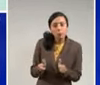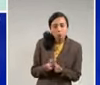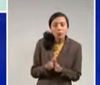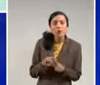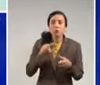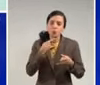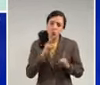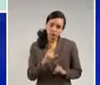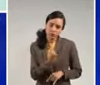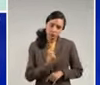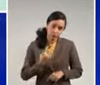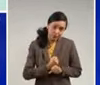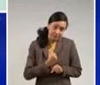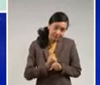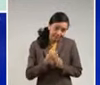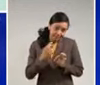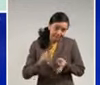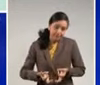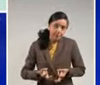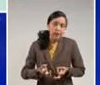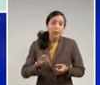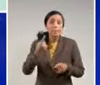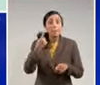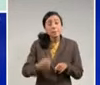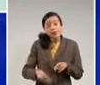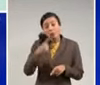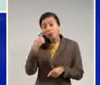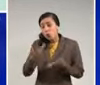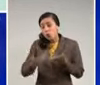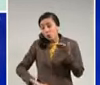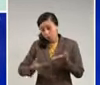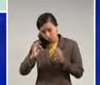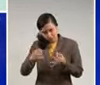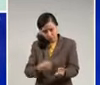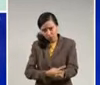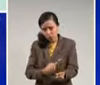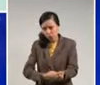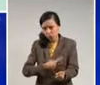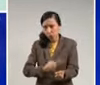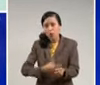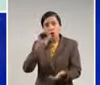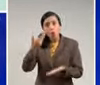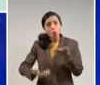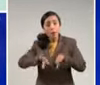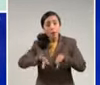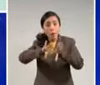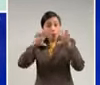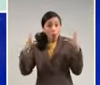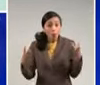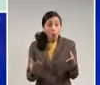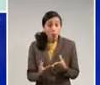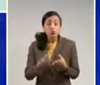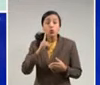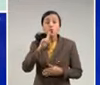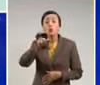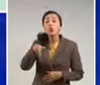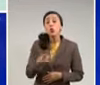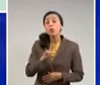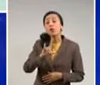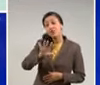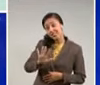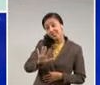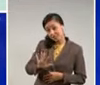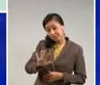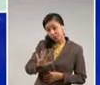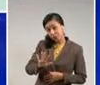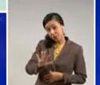personas. No obstante, si la comparamos con siempre hacemos, con el mundo, que es del 1,95%, y con la